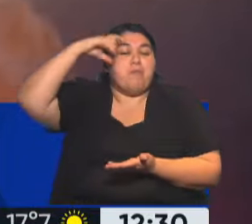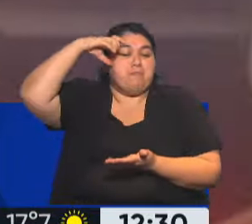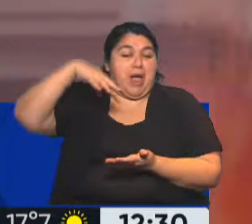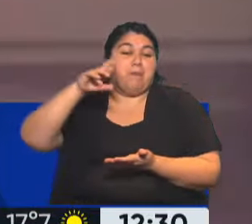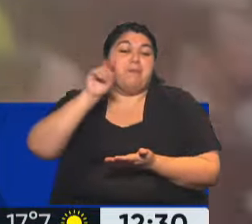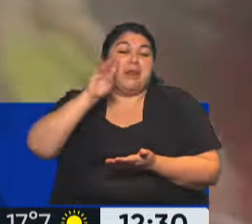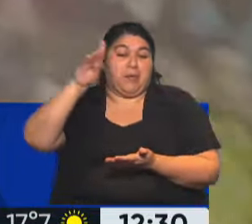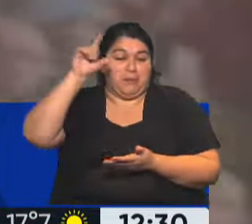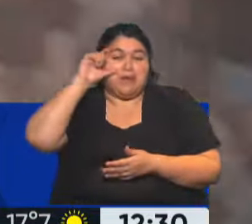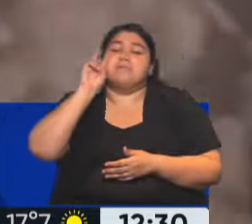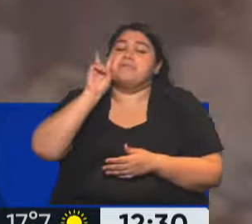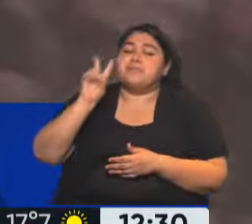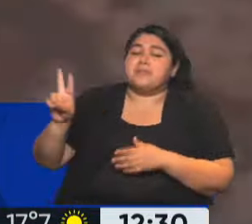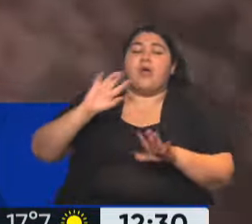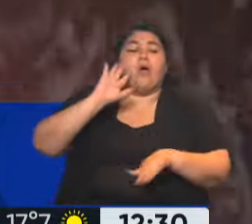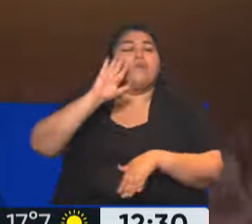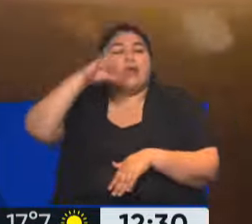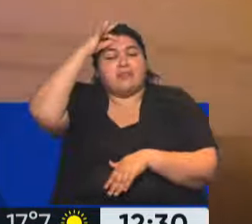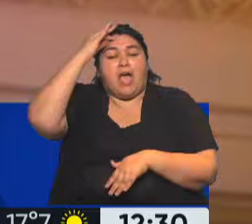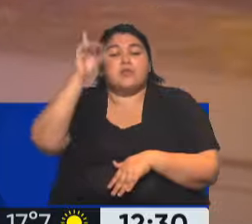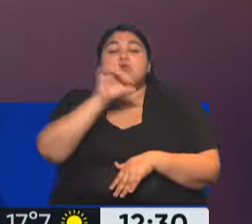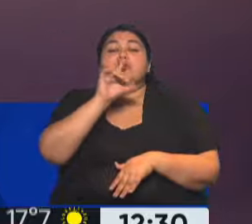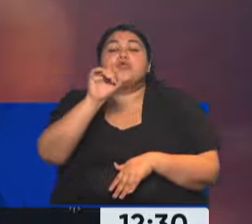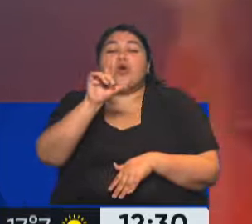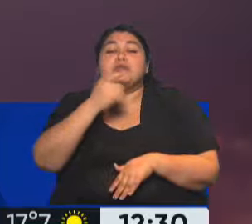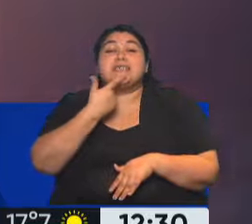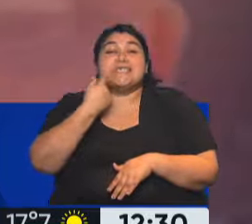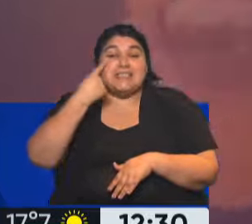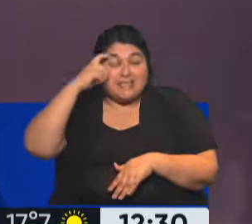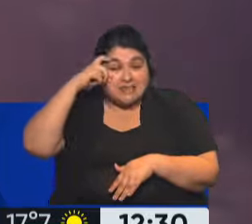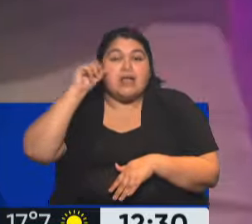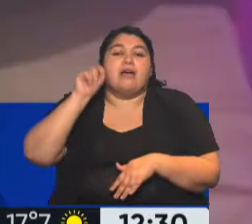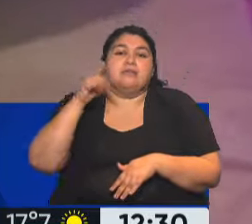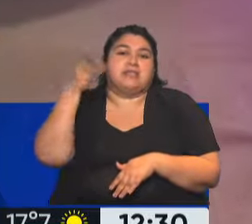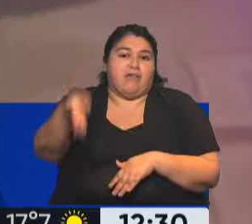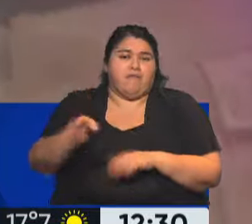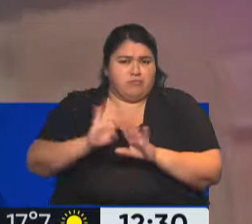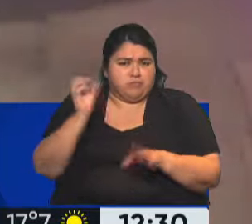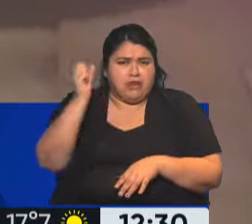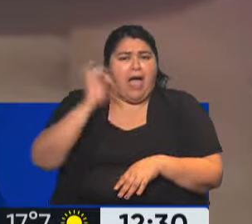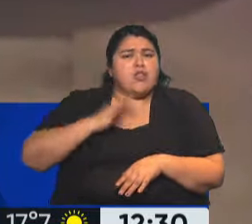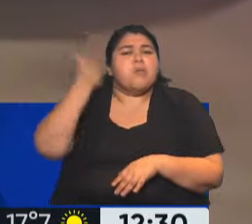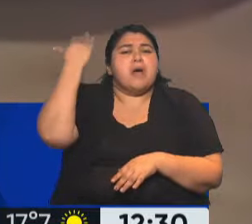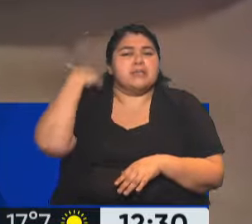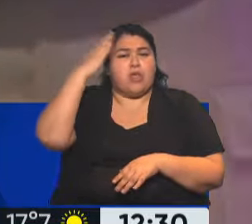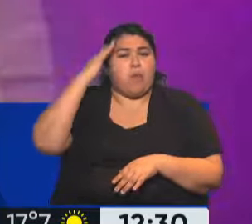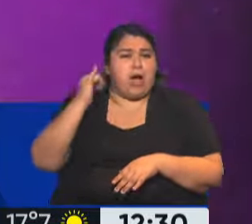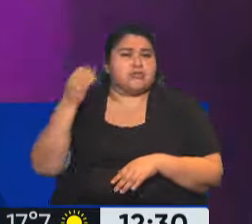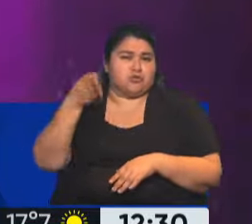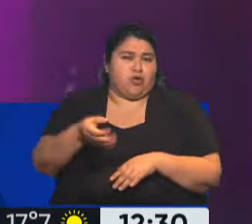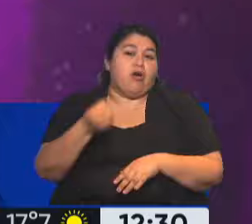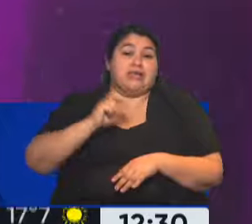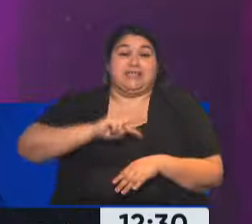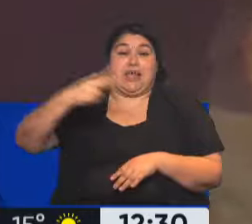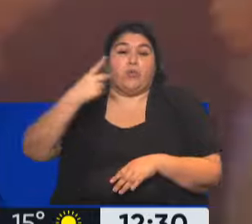la obra que encabeza Nico Vázquez junto con Julieta Calvo. Sí. ¿Ya había ido o no? Ya había ido, sí, el año pasado, en marzo. Sí, segunda vez. Le